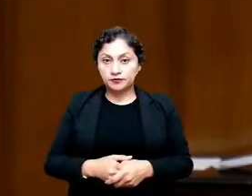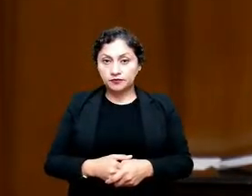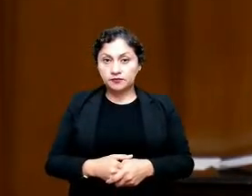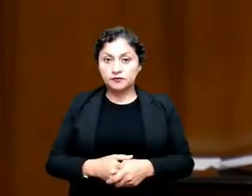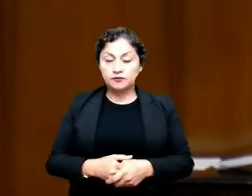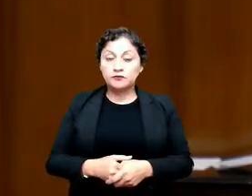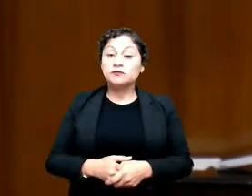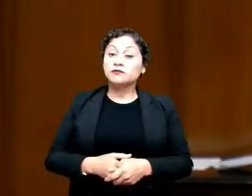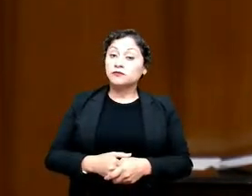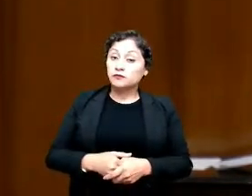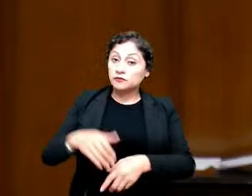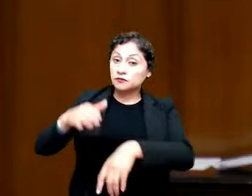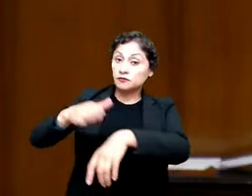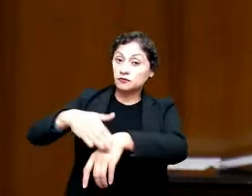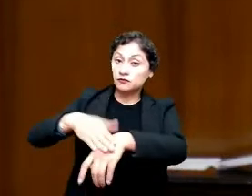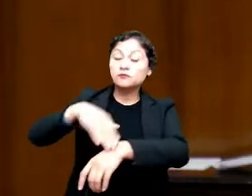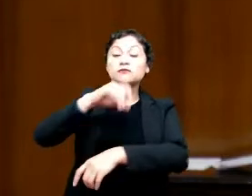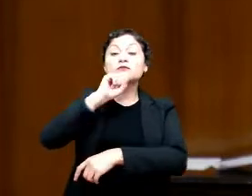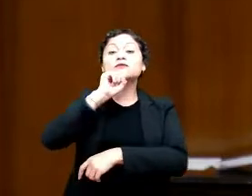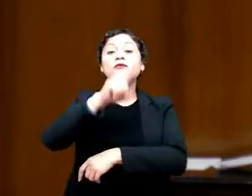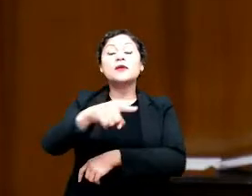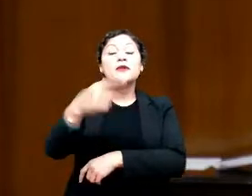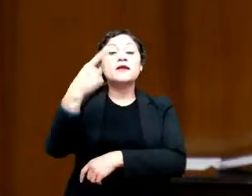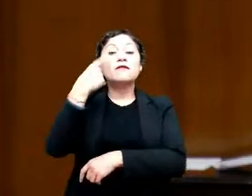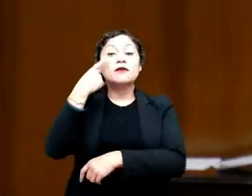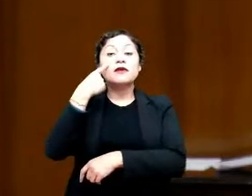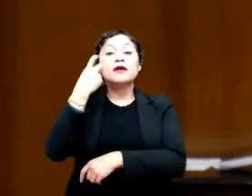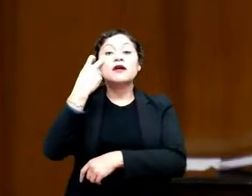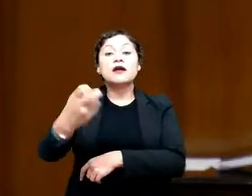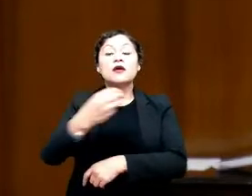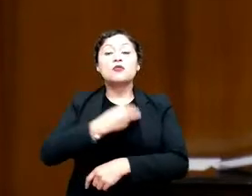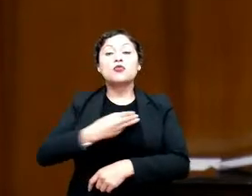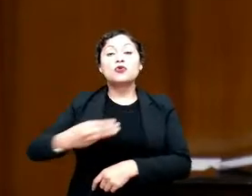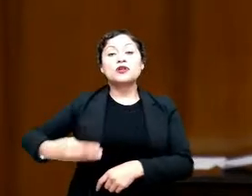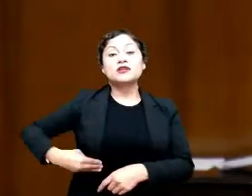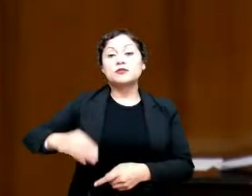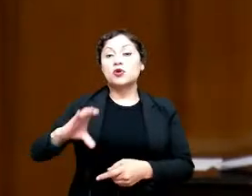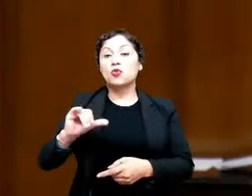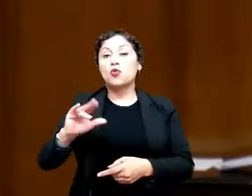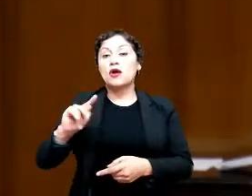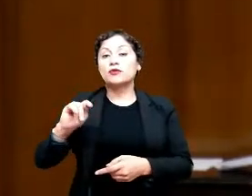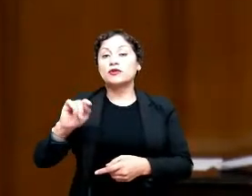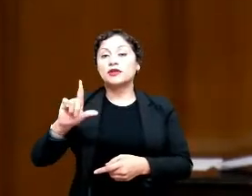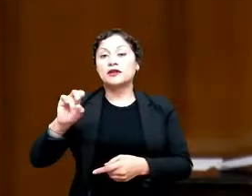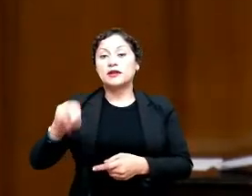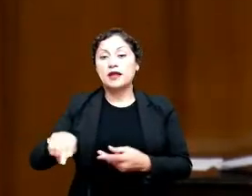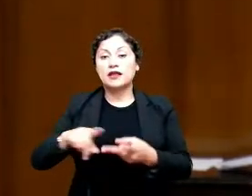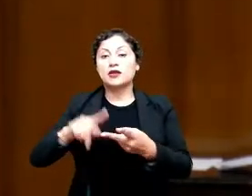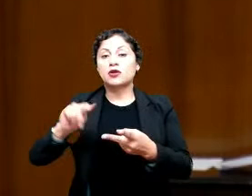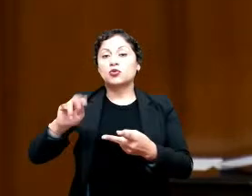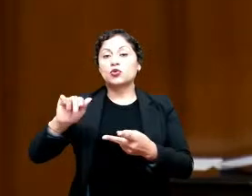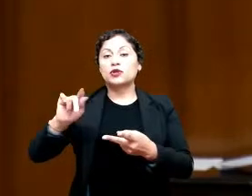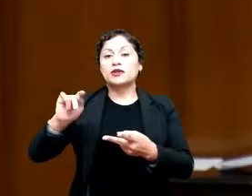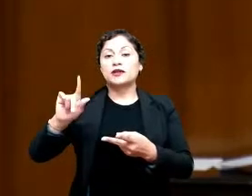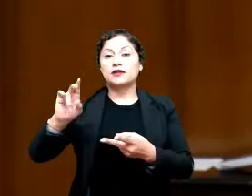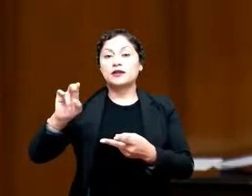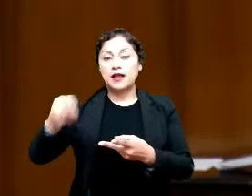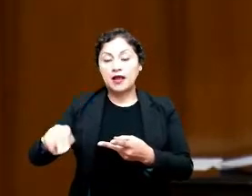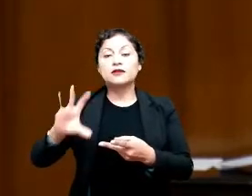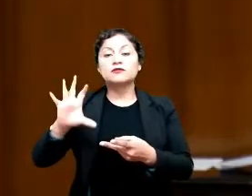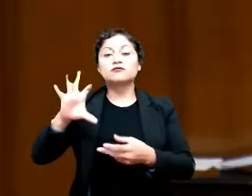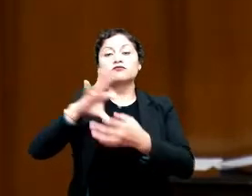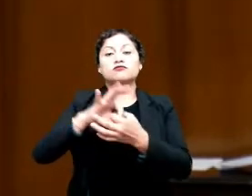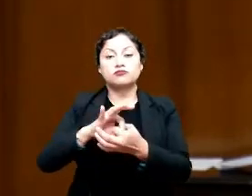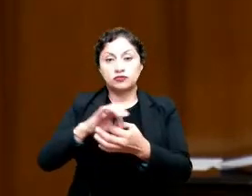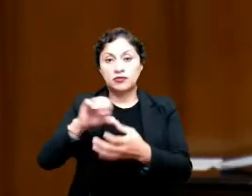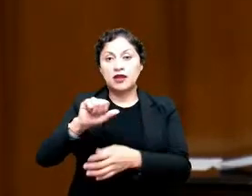Le comento también que hay presencia en los municipios de Cuautitlán y Tultitlán de la organización Tutram, vinculada con